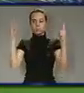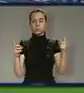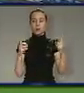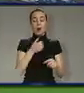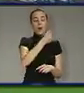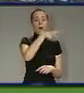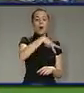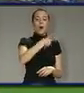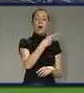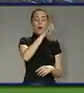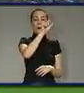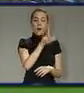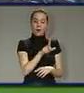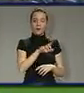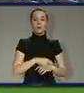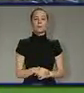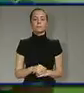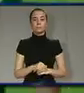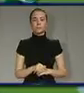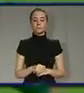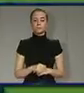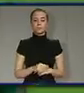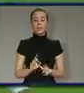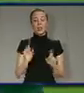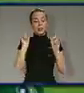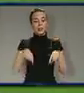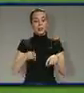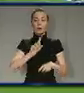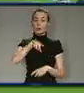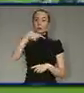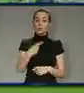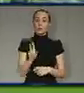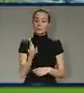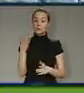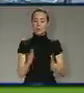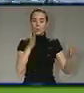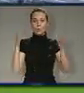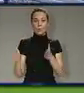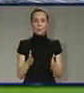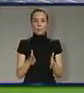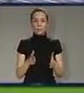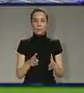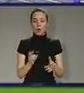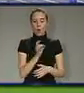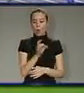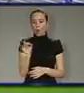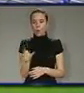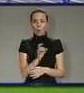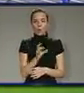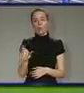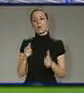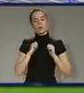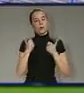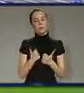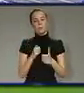de rechaces... ...en el área pequeña. El electrónico ya no se movería hasta el descanso... ...pero en la segunda mitad... ...llegó el intercambio